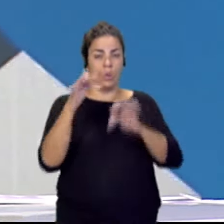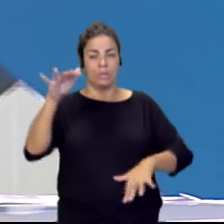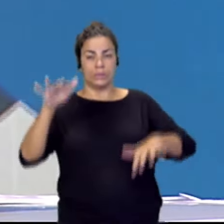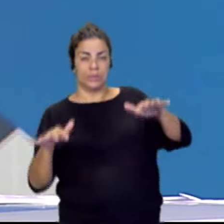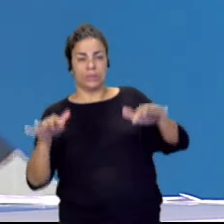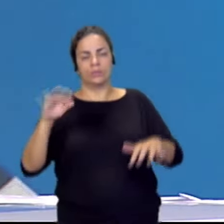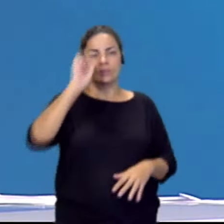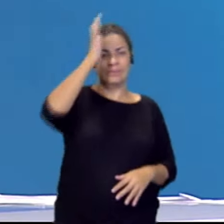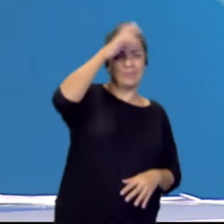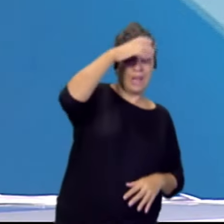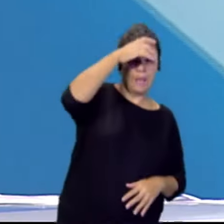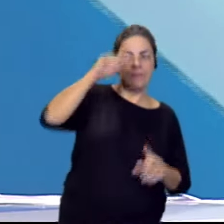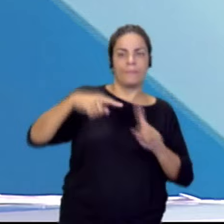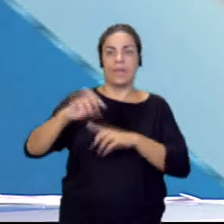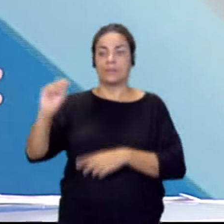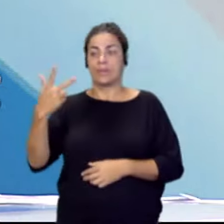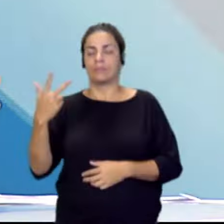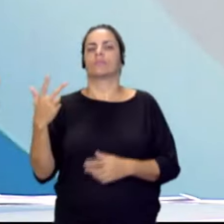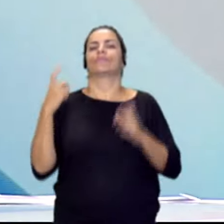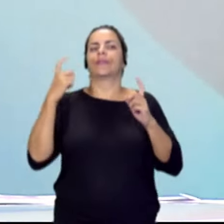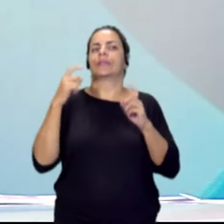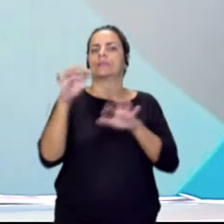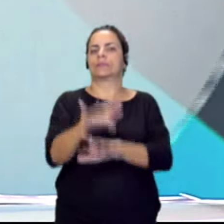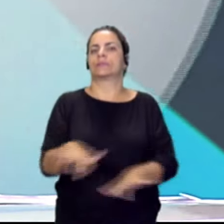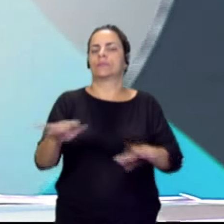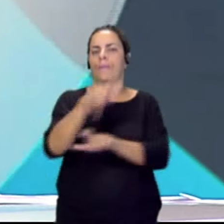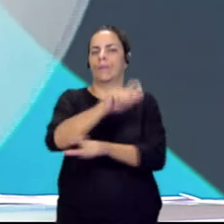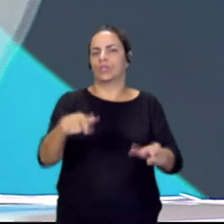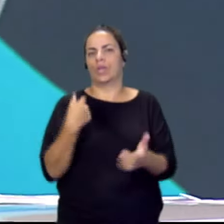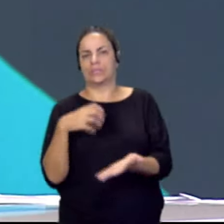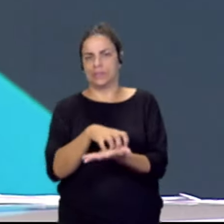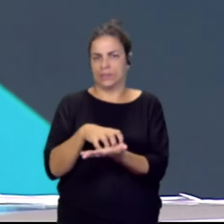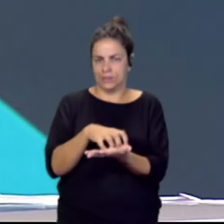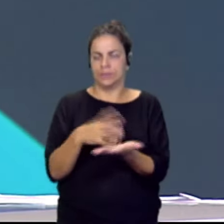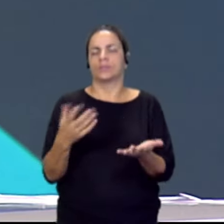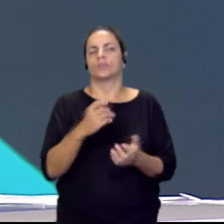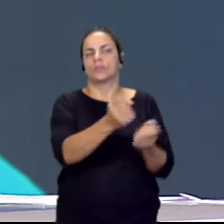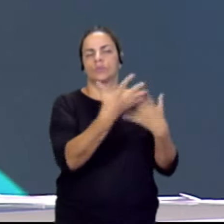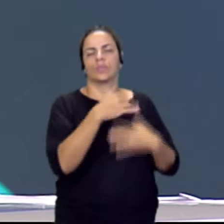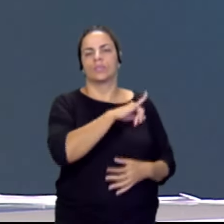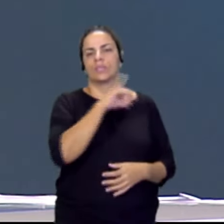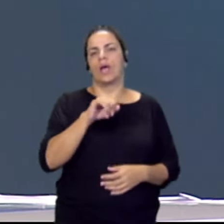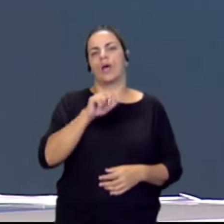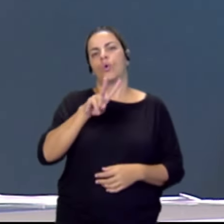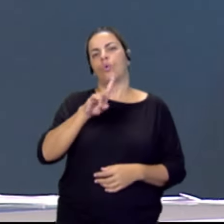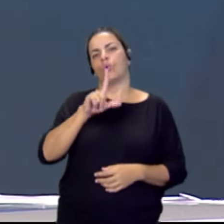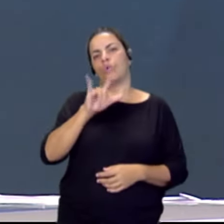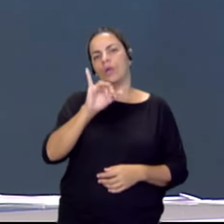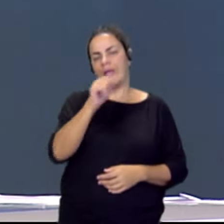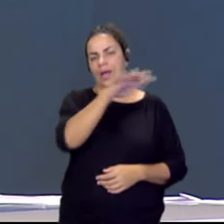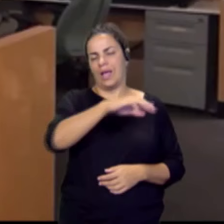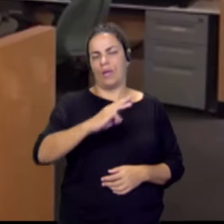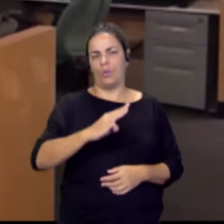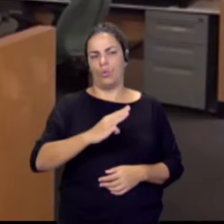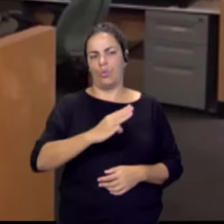Harris buscan convencer a quienes aún no se han decidido. Nos lo cuenta Julia Riera desde Washington.